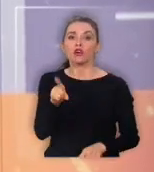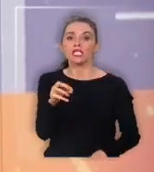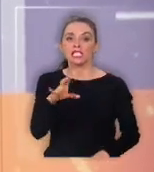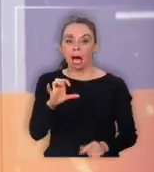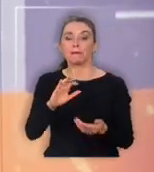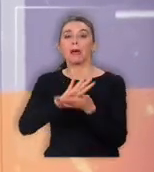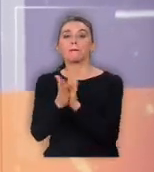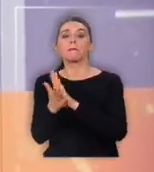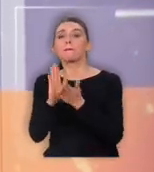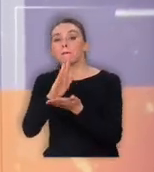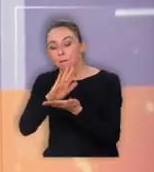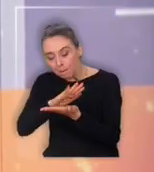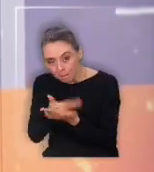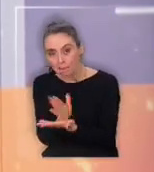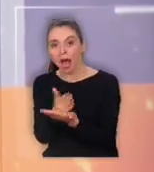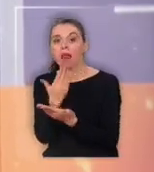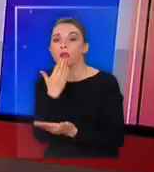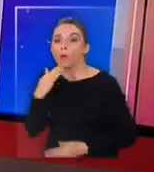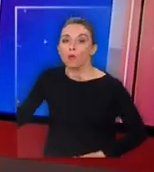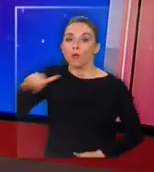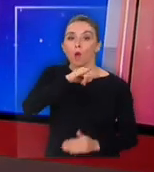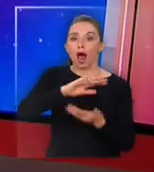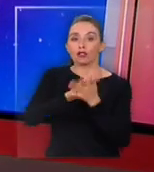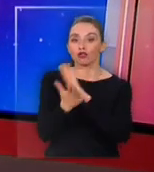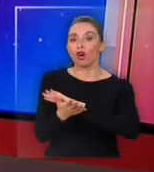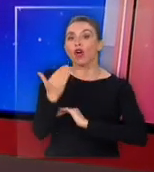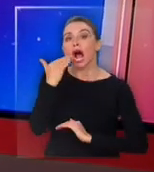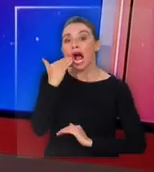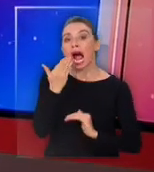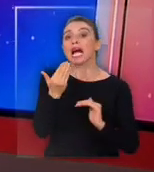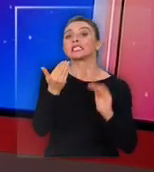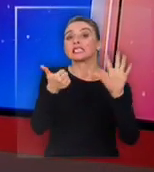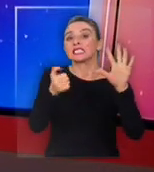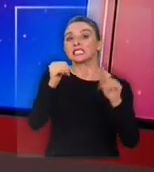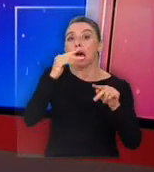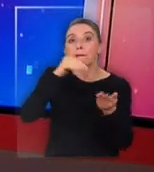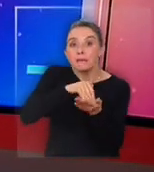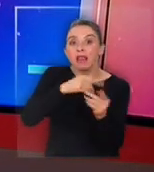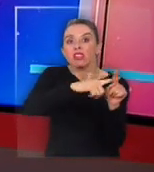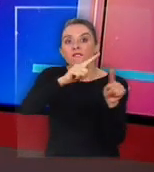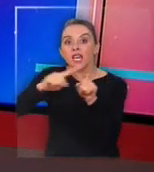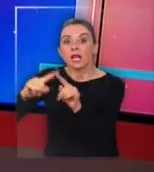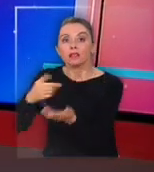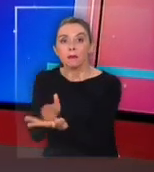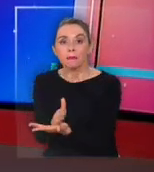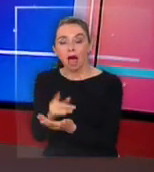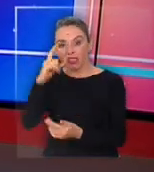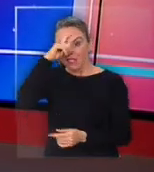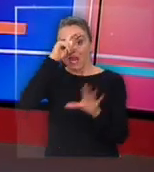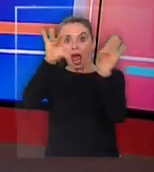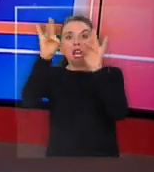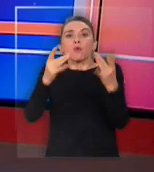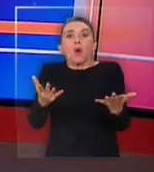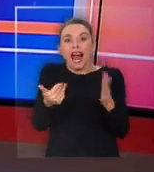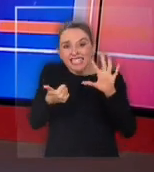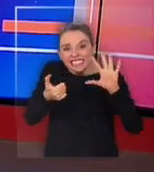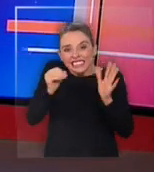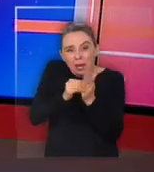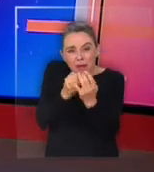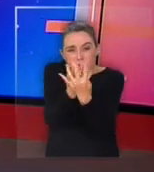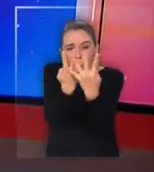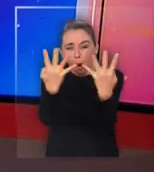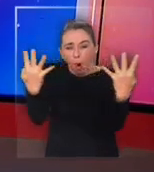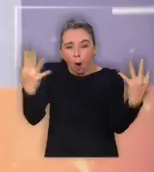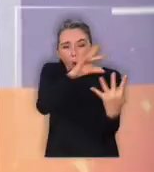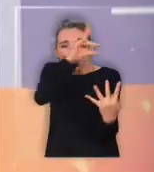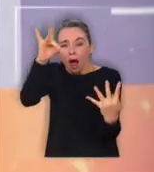plan común para todas. Base, exactamente, para todas. Hoy día existen casi 60.000 planes distintos. Aquí, por eso la elección es tan difícil. Exactamente, y muchas veces